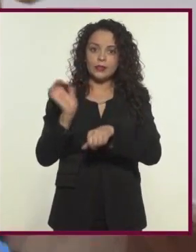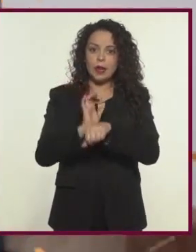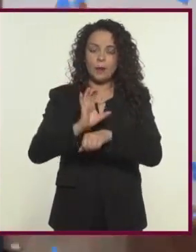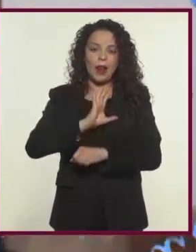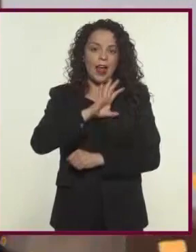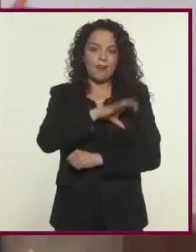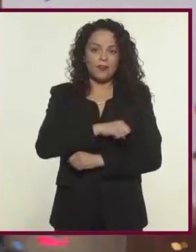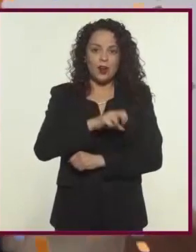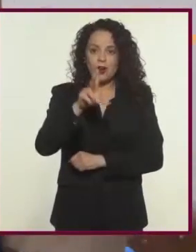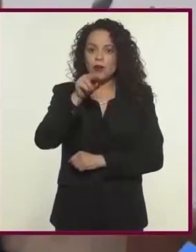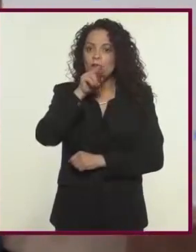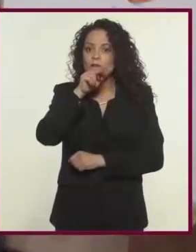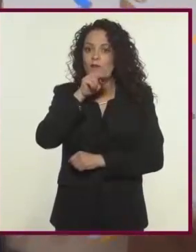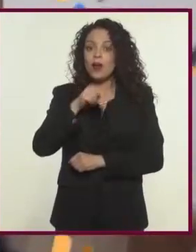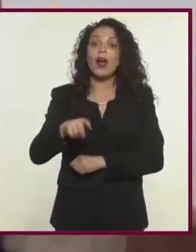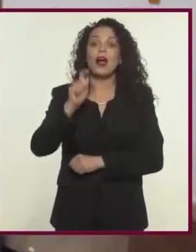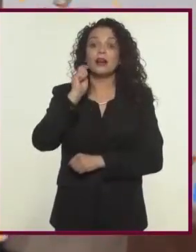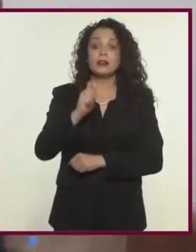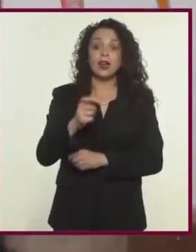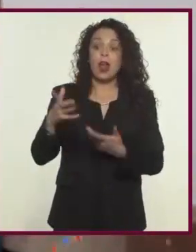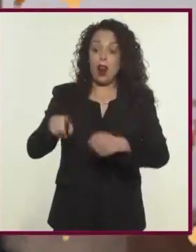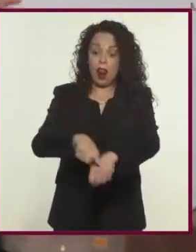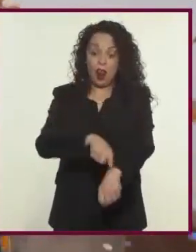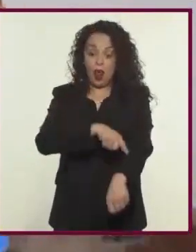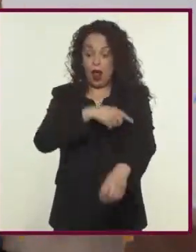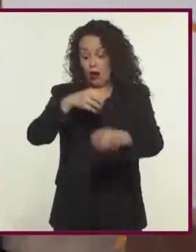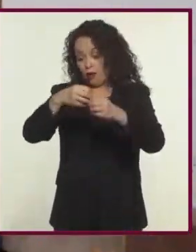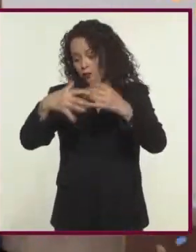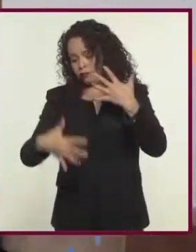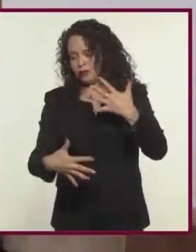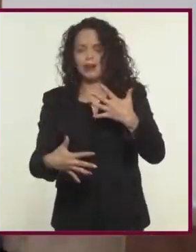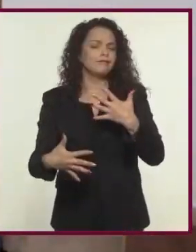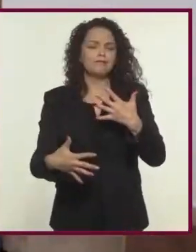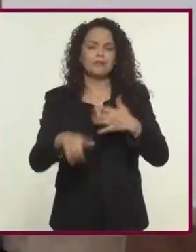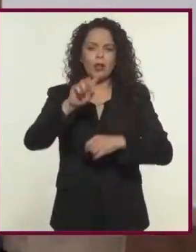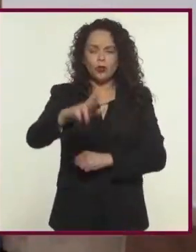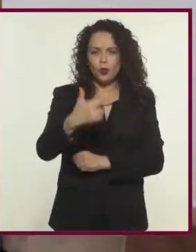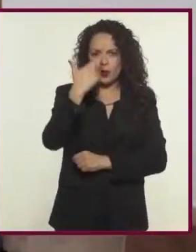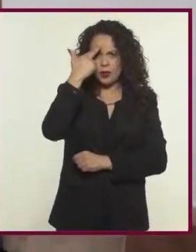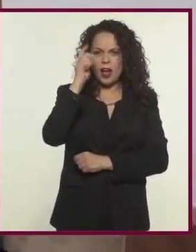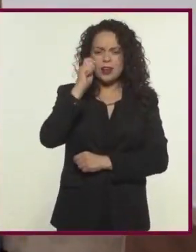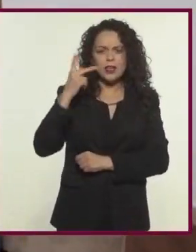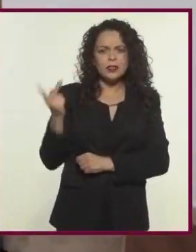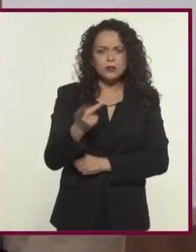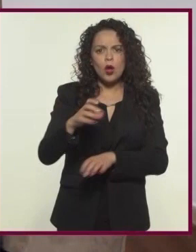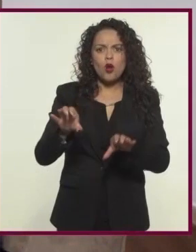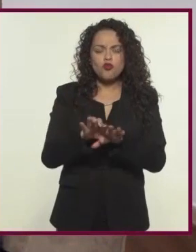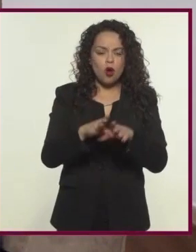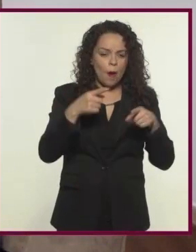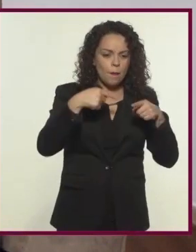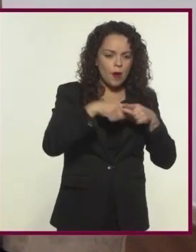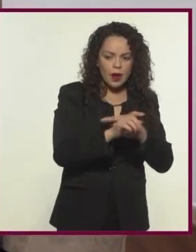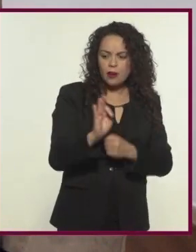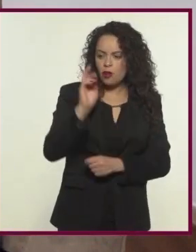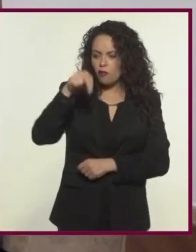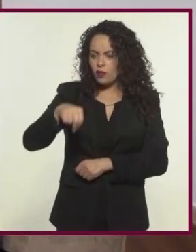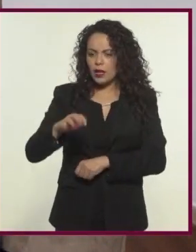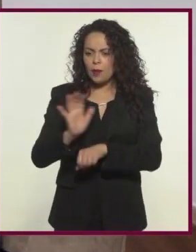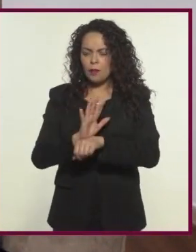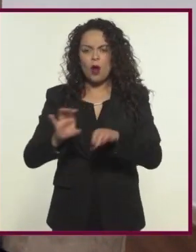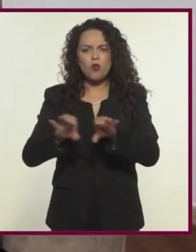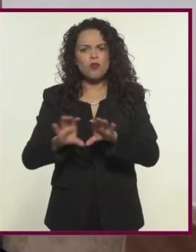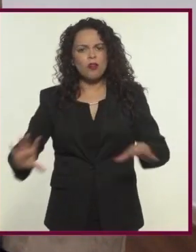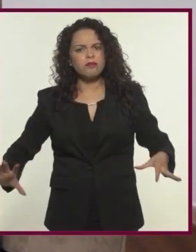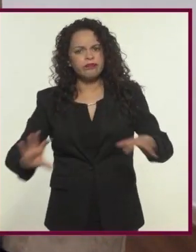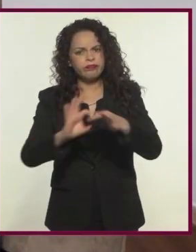favorita. No se preocupen, no va a ser un análisis súper extenso. ¿Recuerdan la pregunta de cómo se relaciona el inicio con el final de